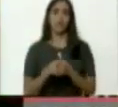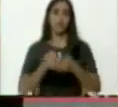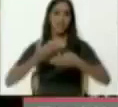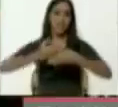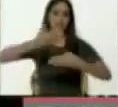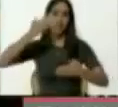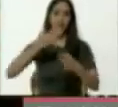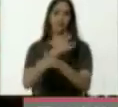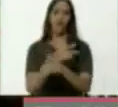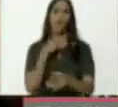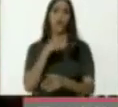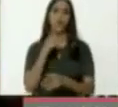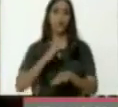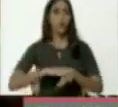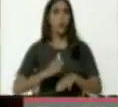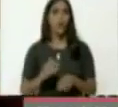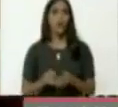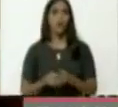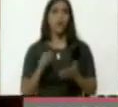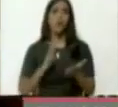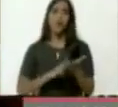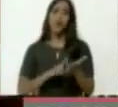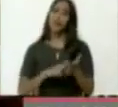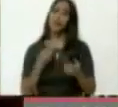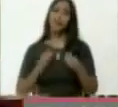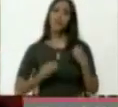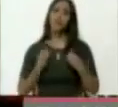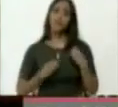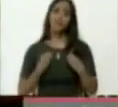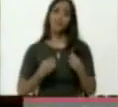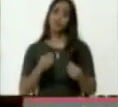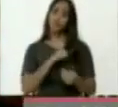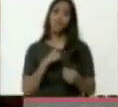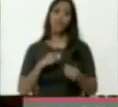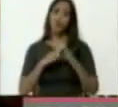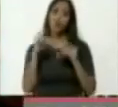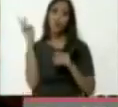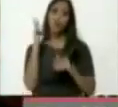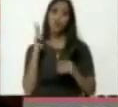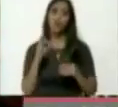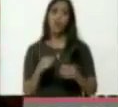político, porque en realidad los que estamos sufriendo somos todos los venezolanos